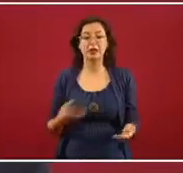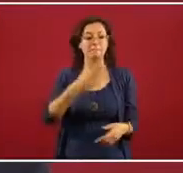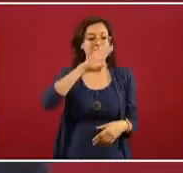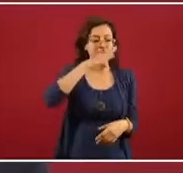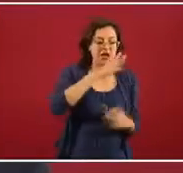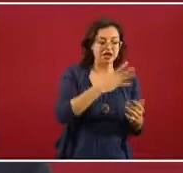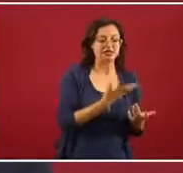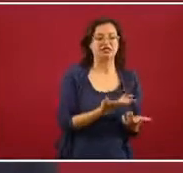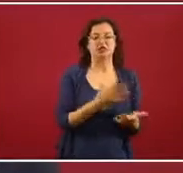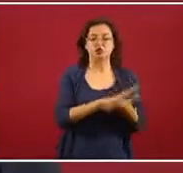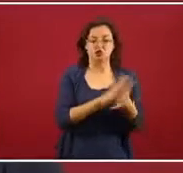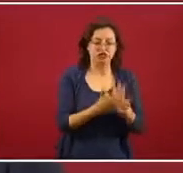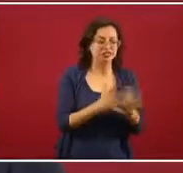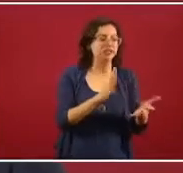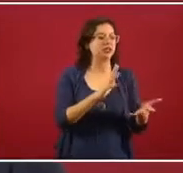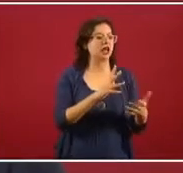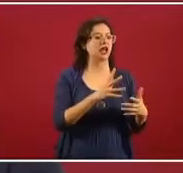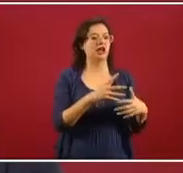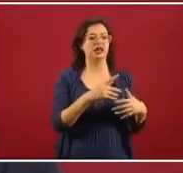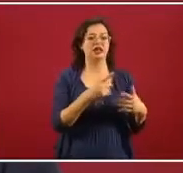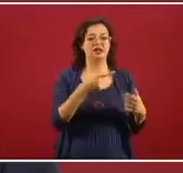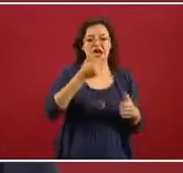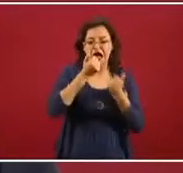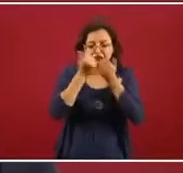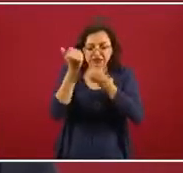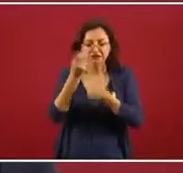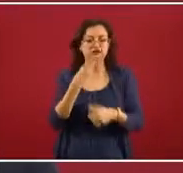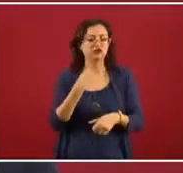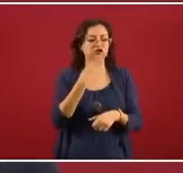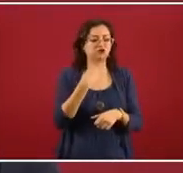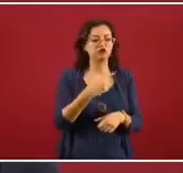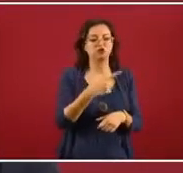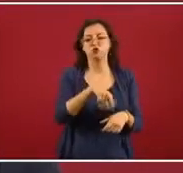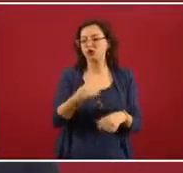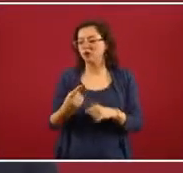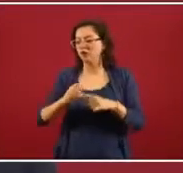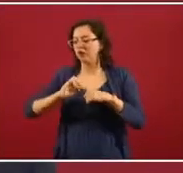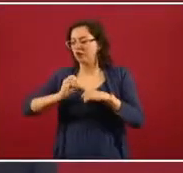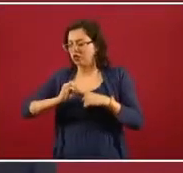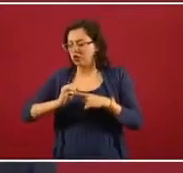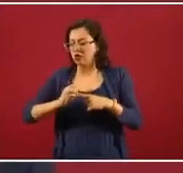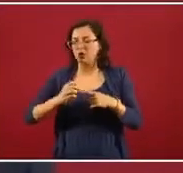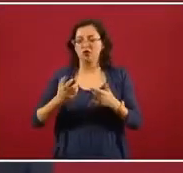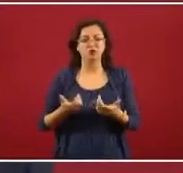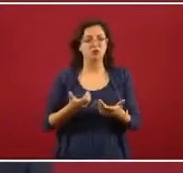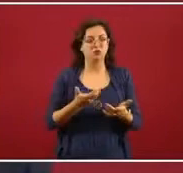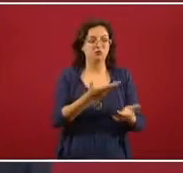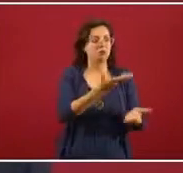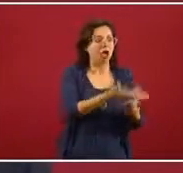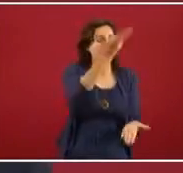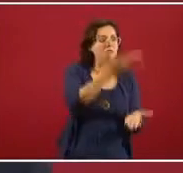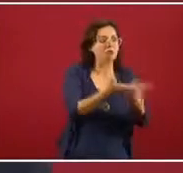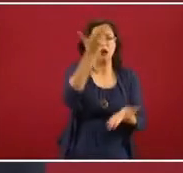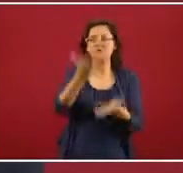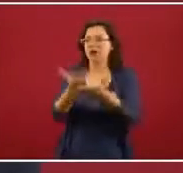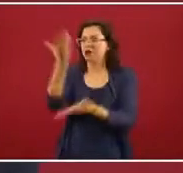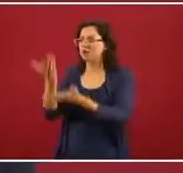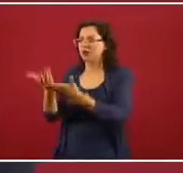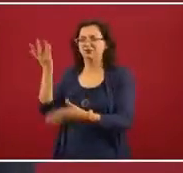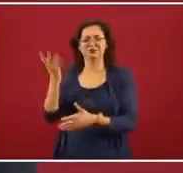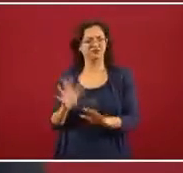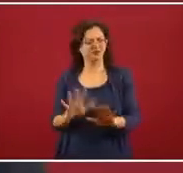derive del maíz blanco, nada que venga de la caña de azúcar, frijol. ¿Por qué? Porque